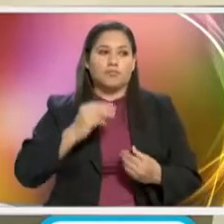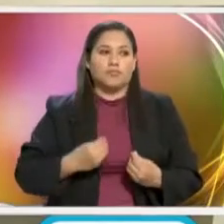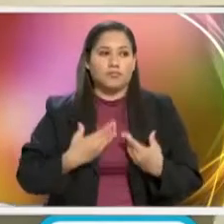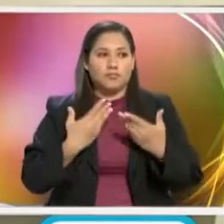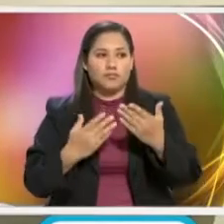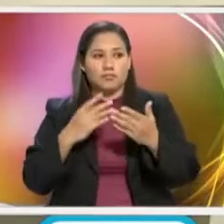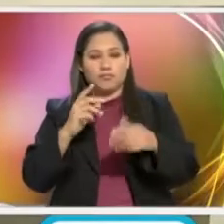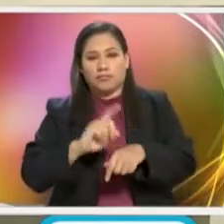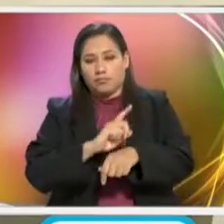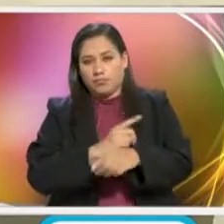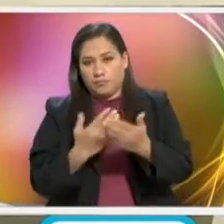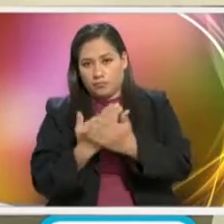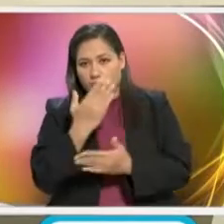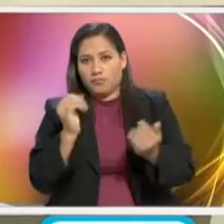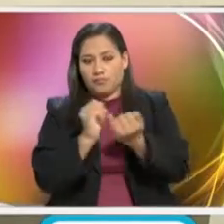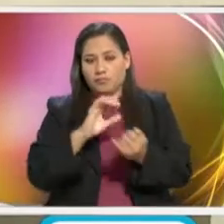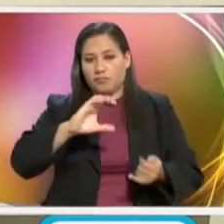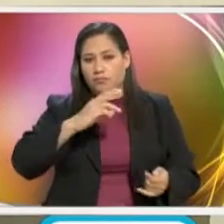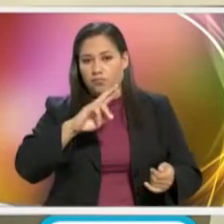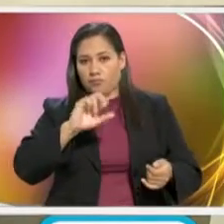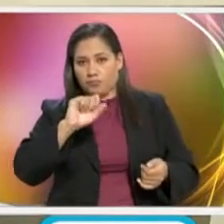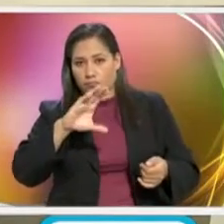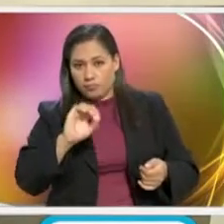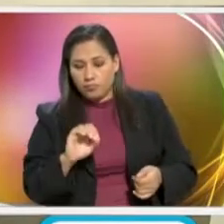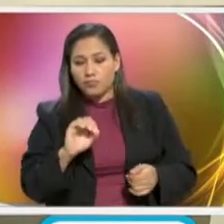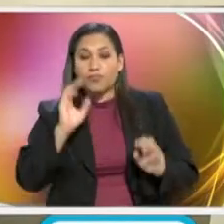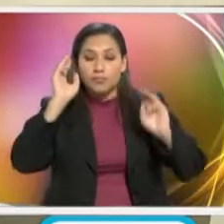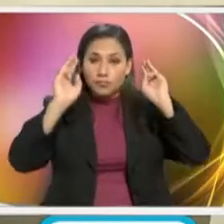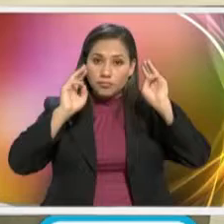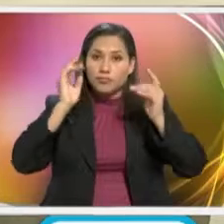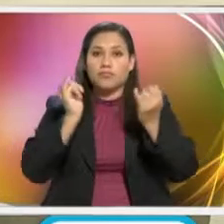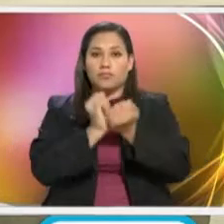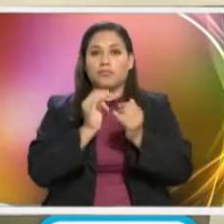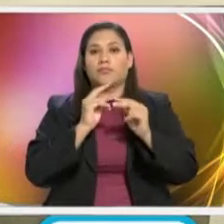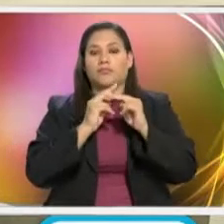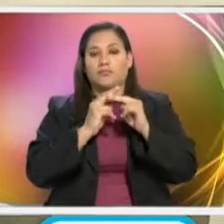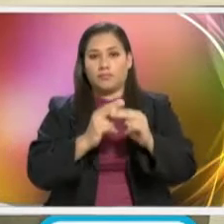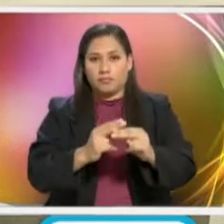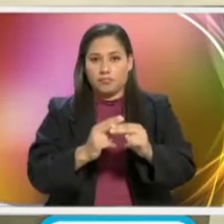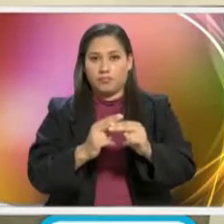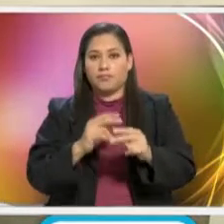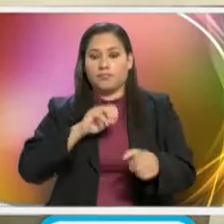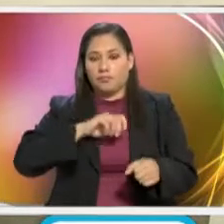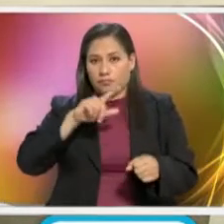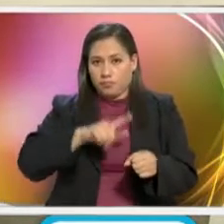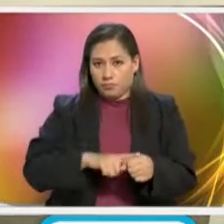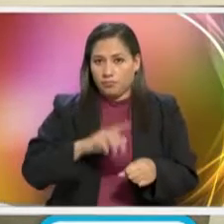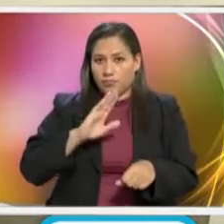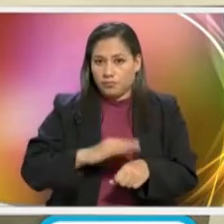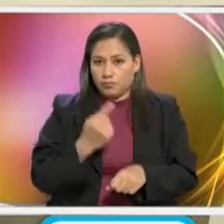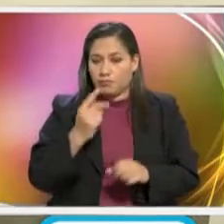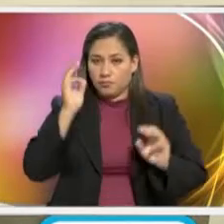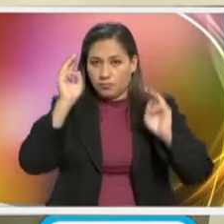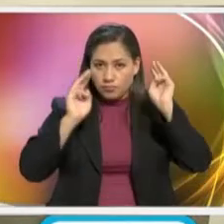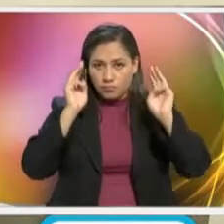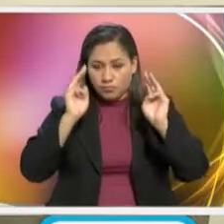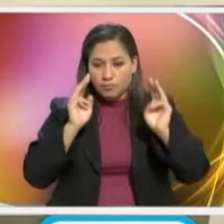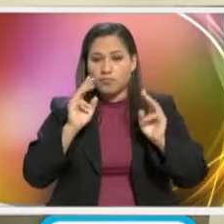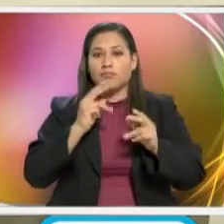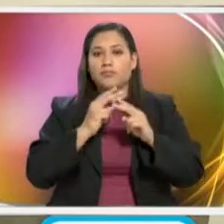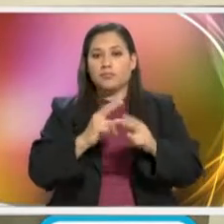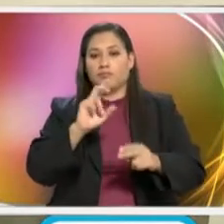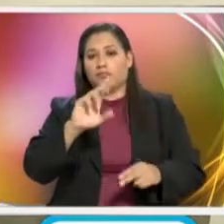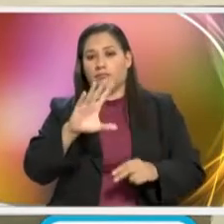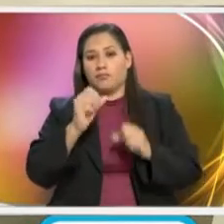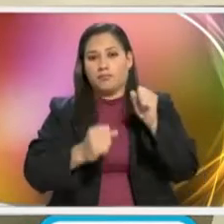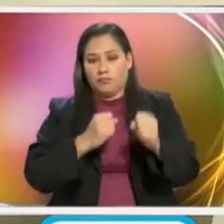muy temprano, al igual que Churubusco. En el museo también es un aniversario especial, porque el museo este año cumple